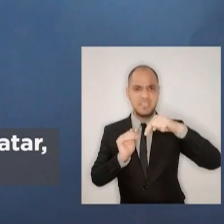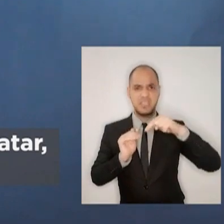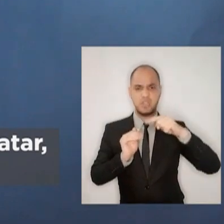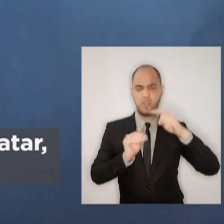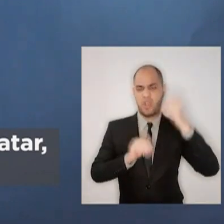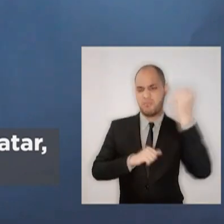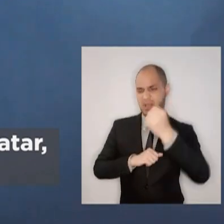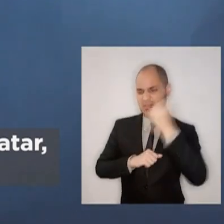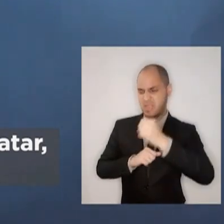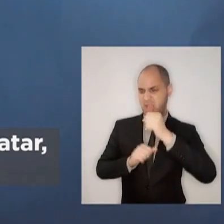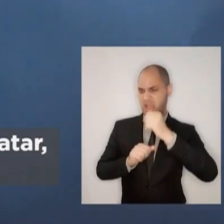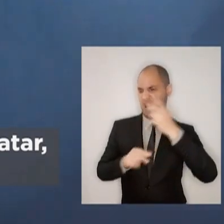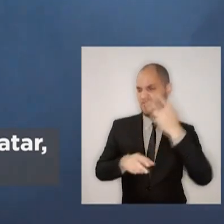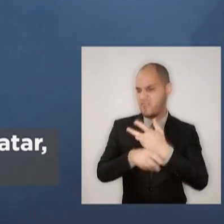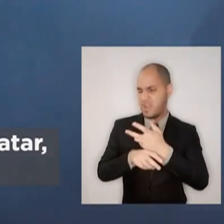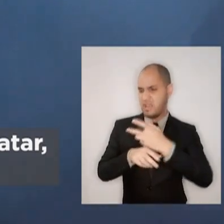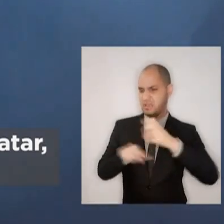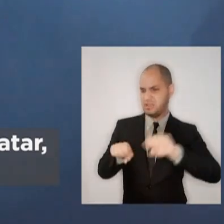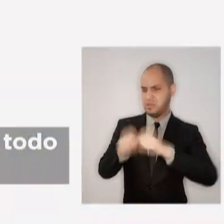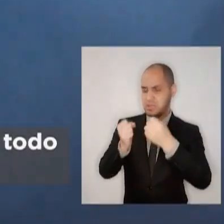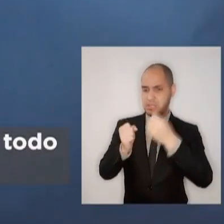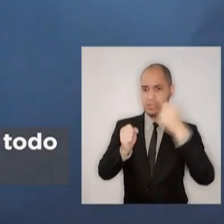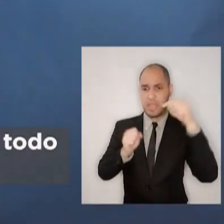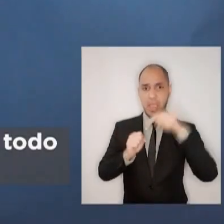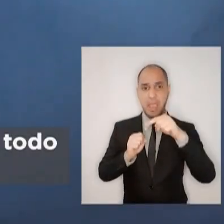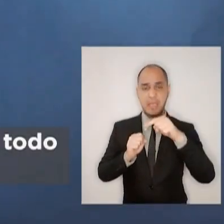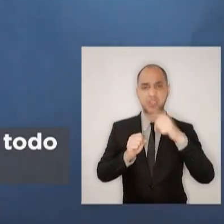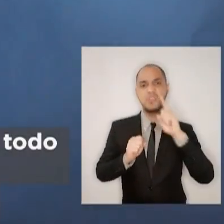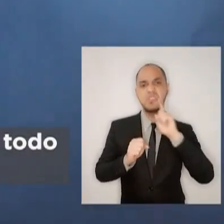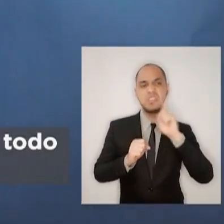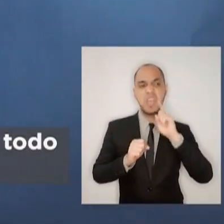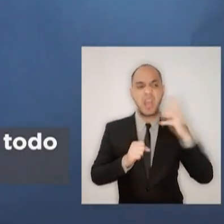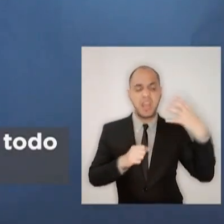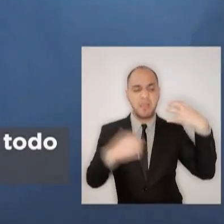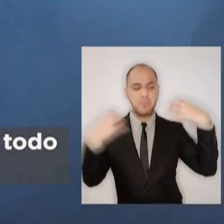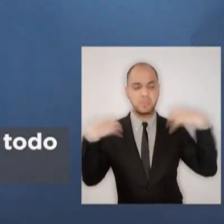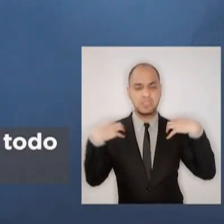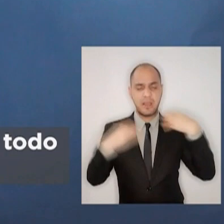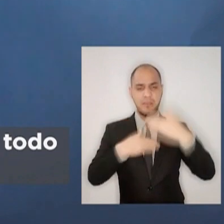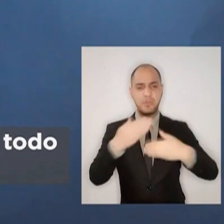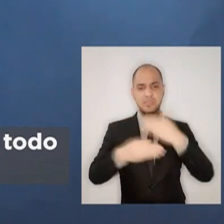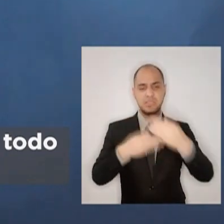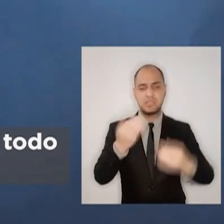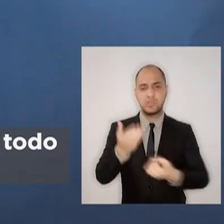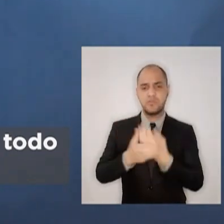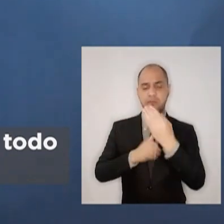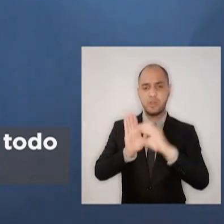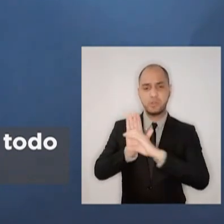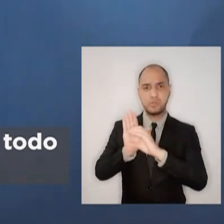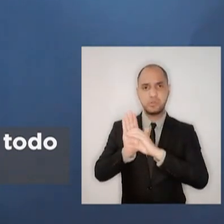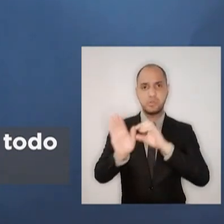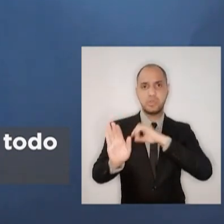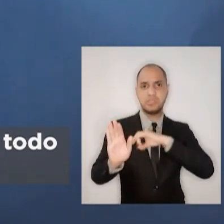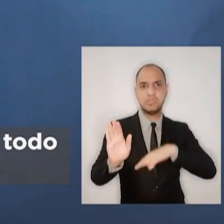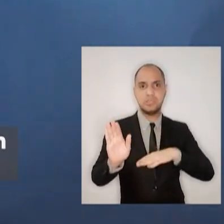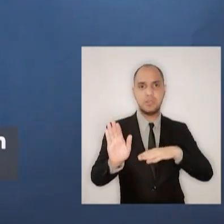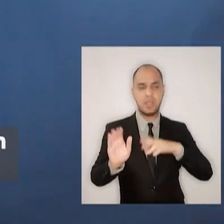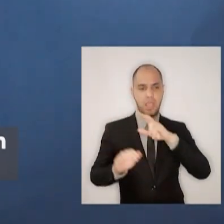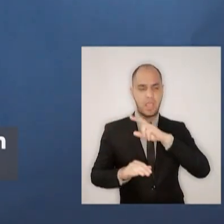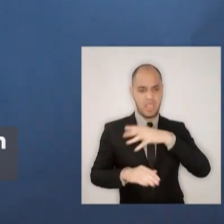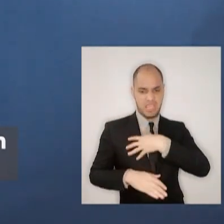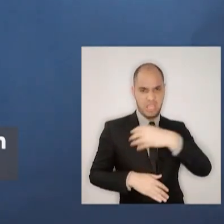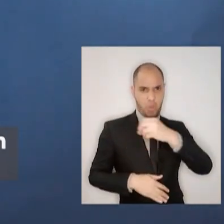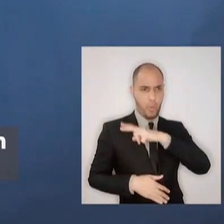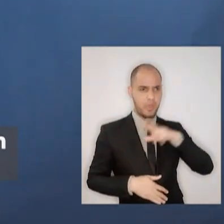dice que Satanás vino precisamente a matar, robar y destruir. Esto nos demuestra quién es el que está detrás de todo este proceso refundacional de